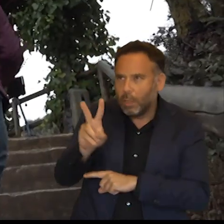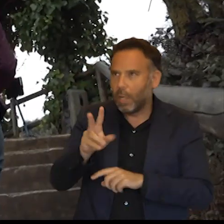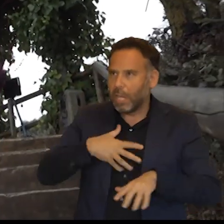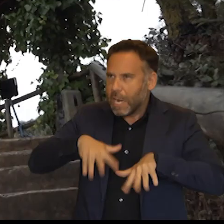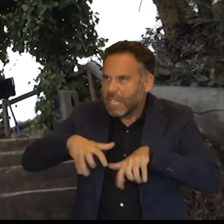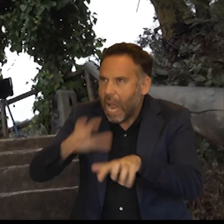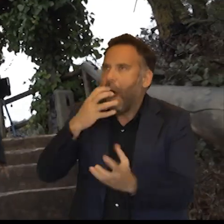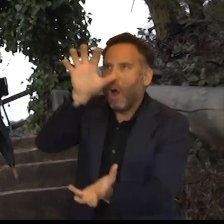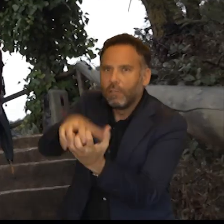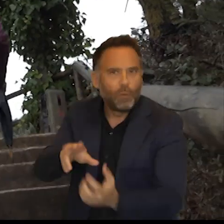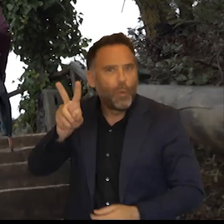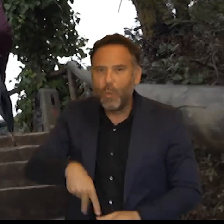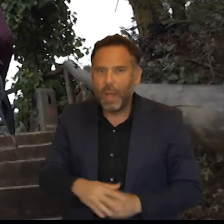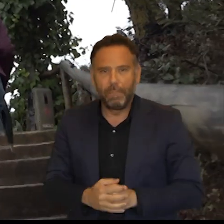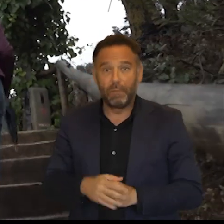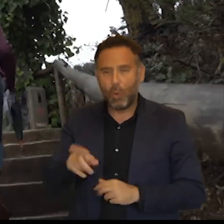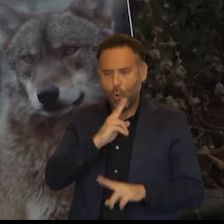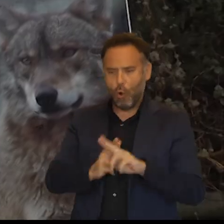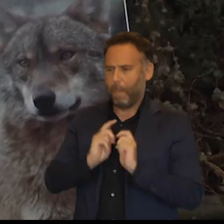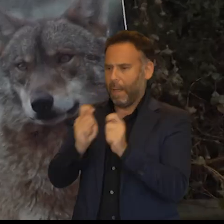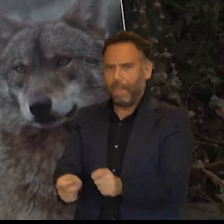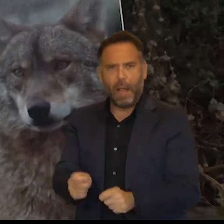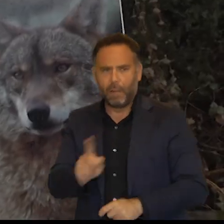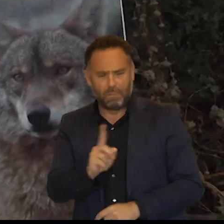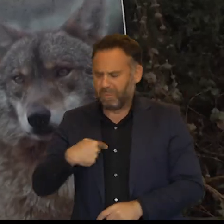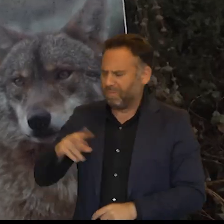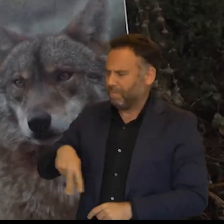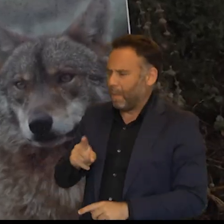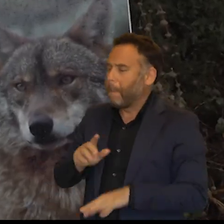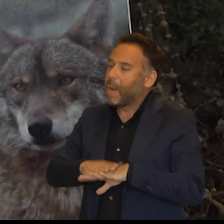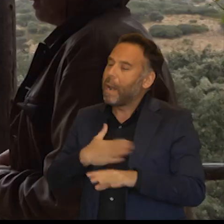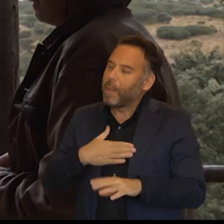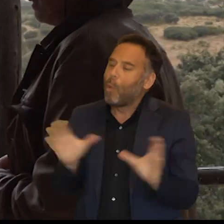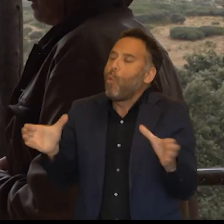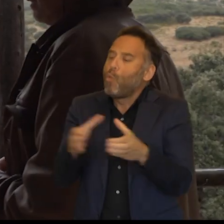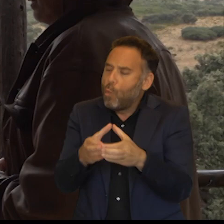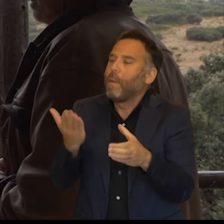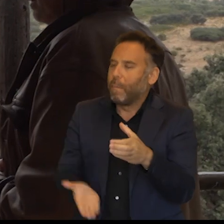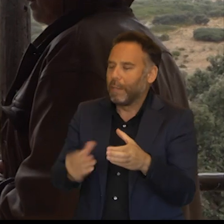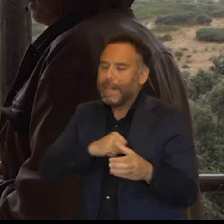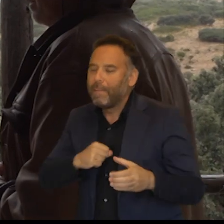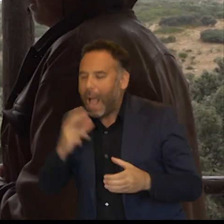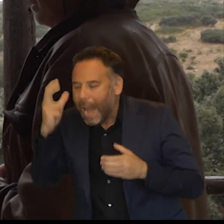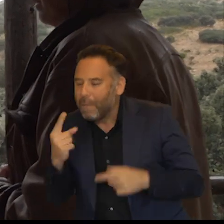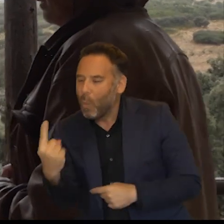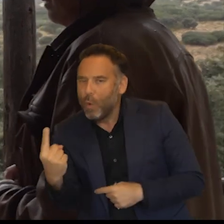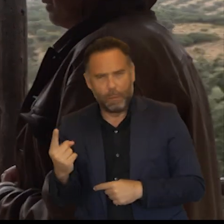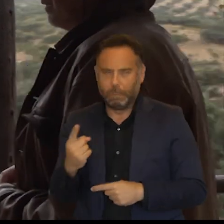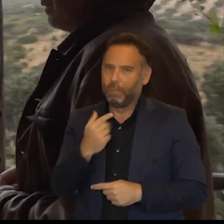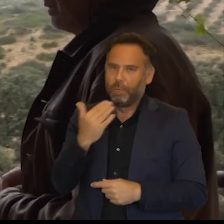nombres ni nada? Yo no. No. Para mí la manada es importante y no el individuo. Entiendo que aquí en el parque hay